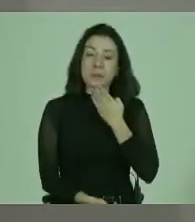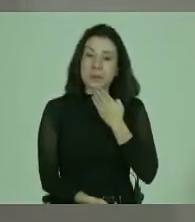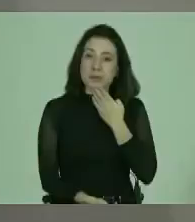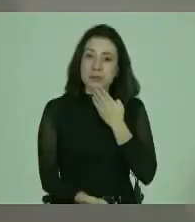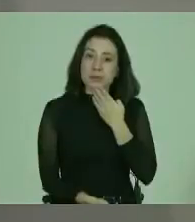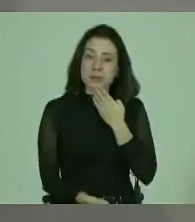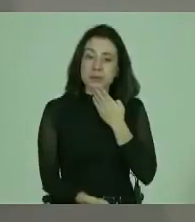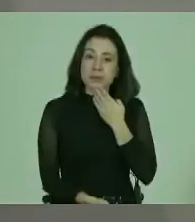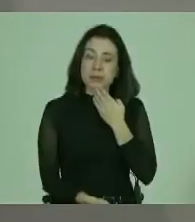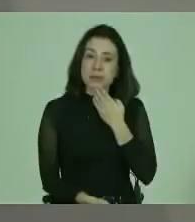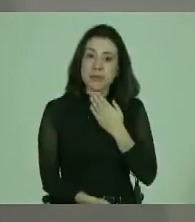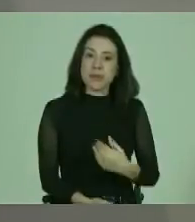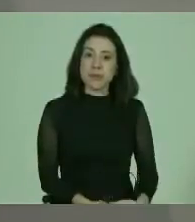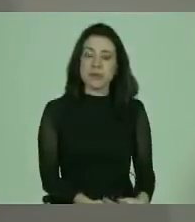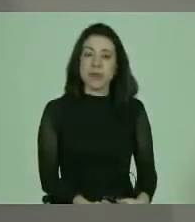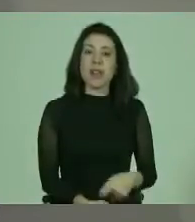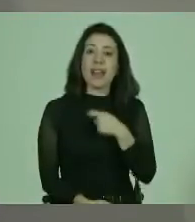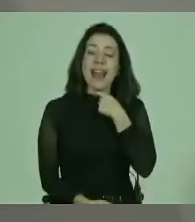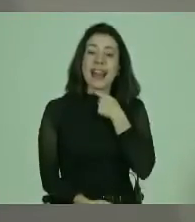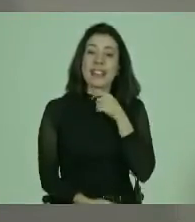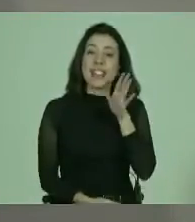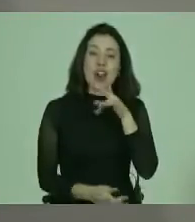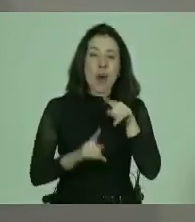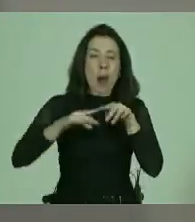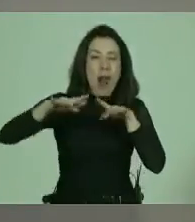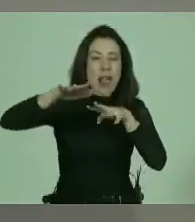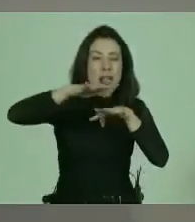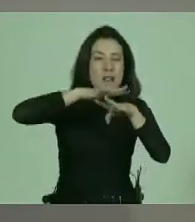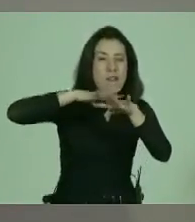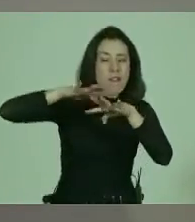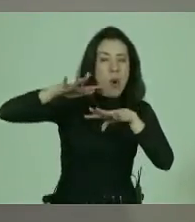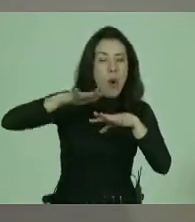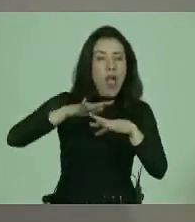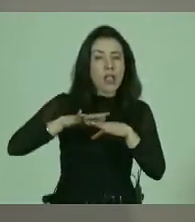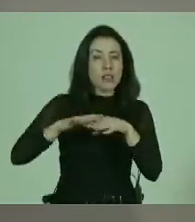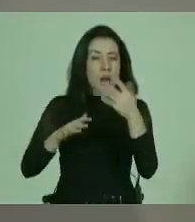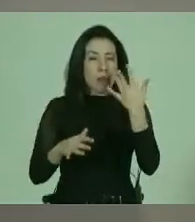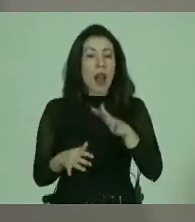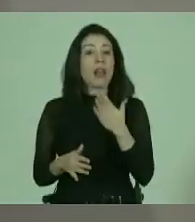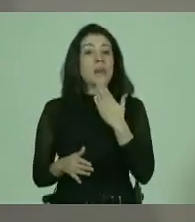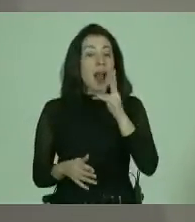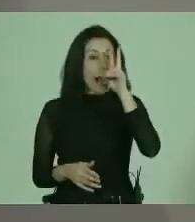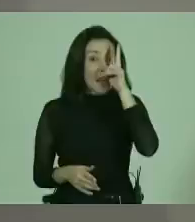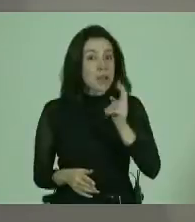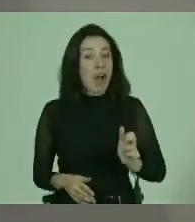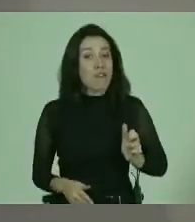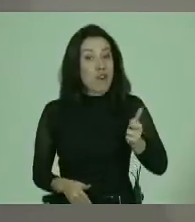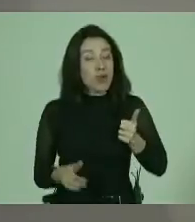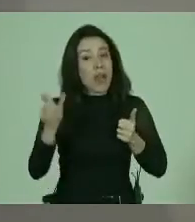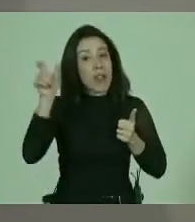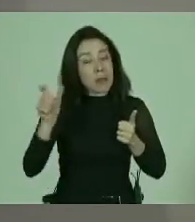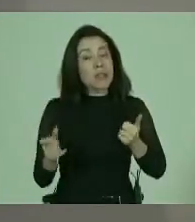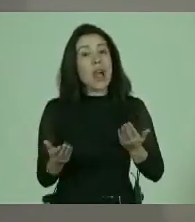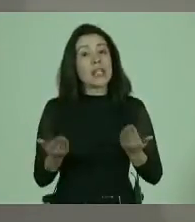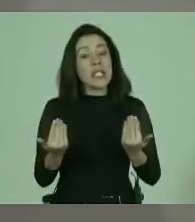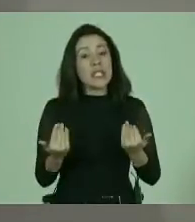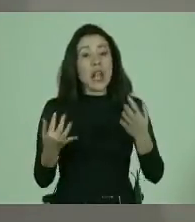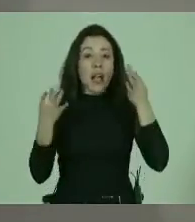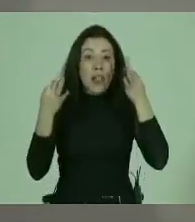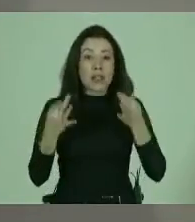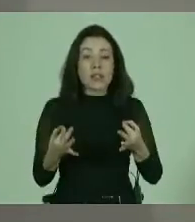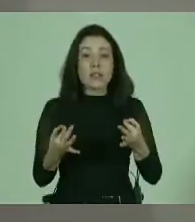además de asegurar que no hay influencias indebidas y se respeta la voluntad de la persona es preciso que haya medidas